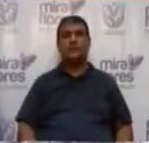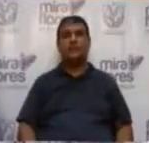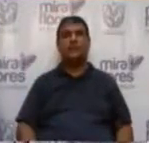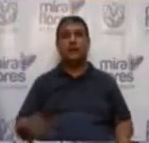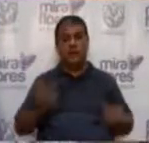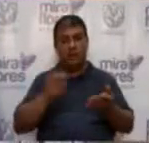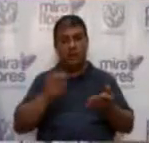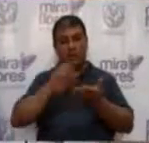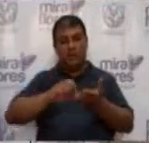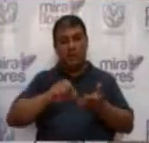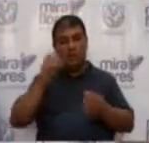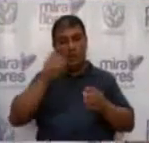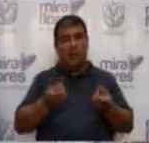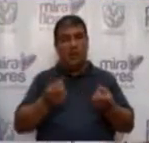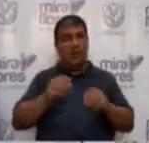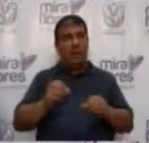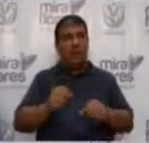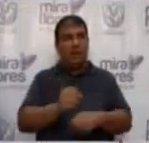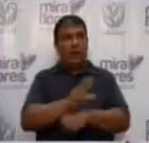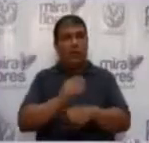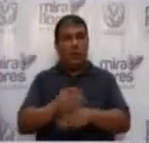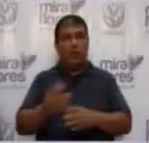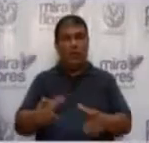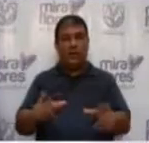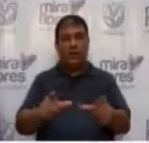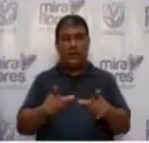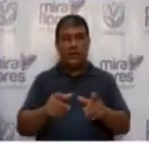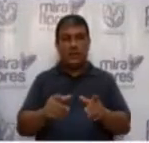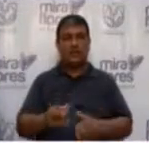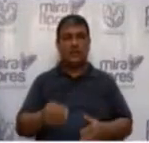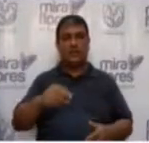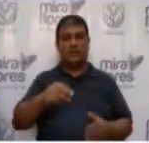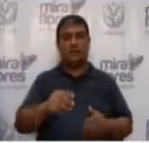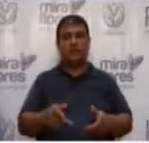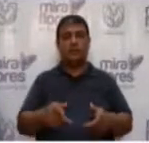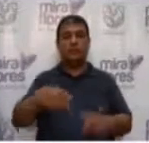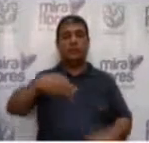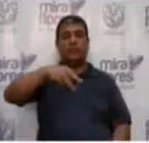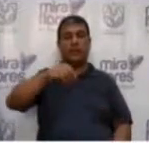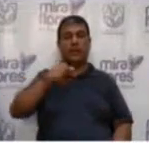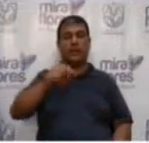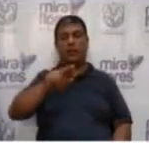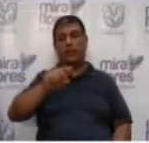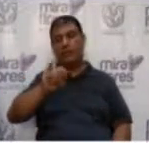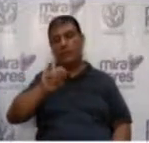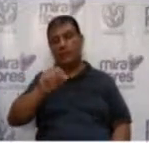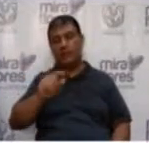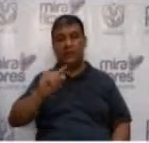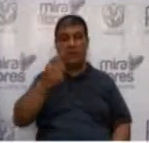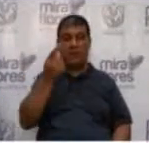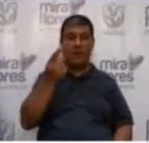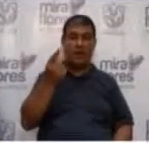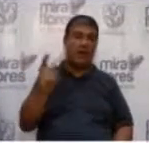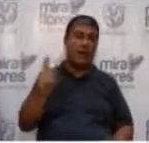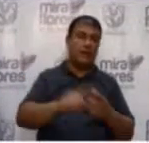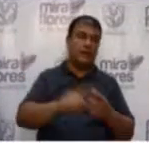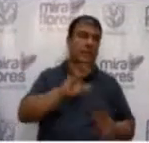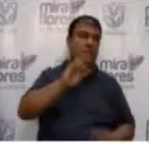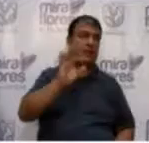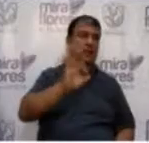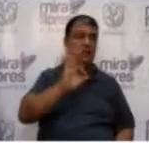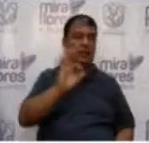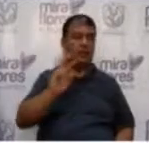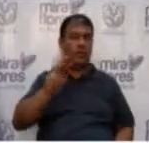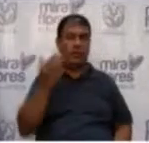de acuerdo de consejo que apruebe la licencia solicitada por el regidor Martín Marcial Bustamante Castro del 1 al 7 de febrero